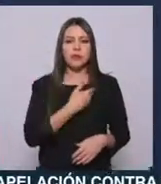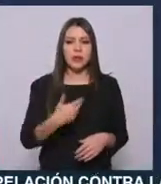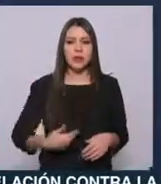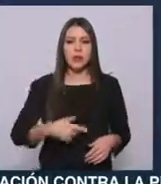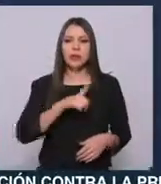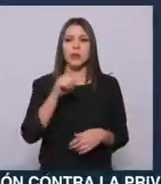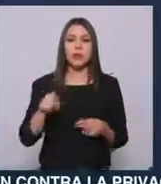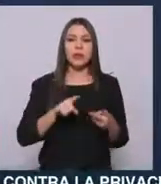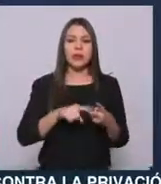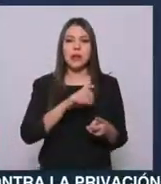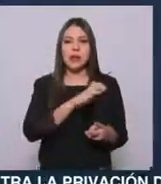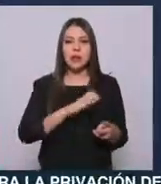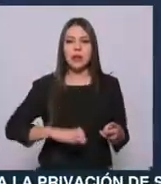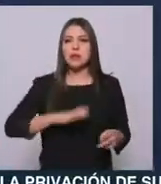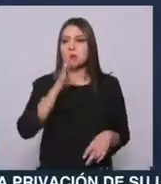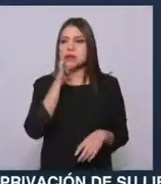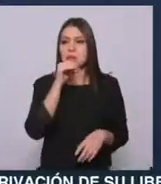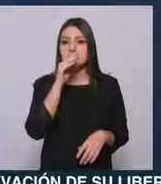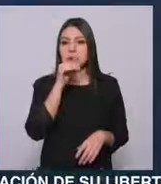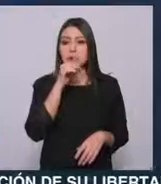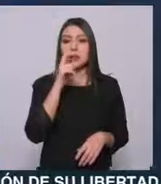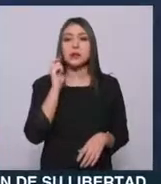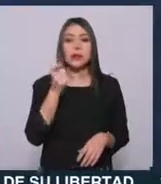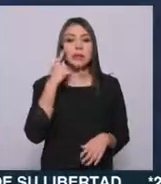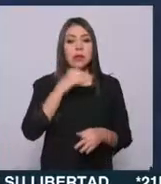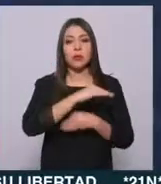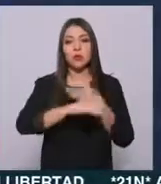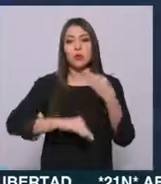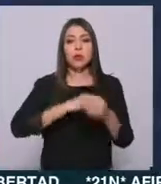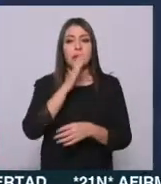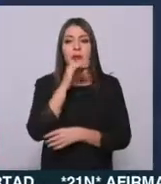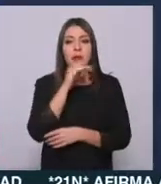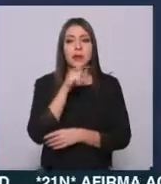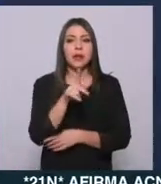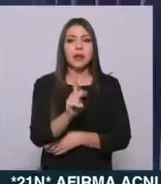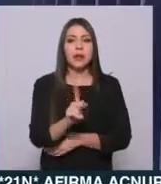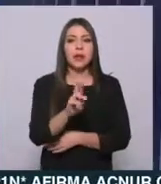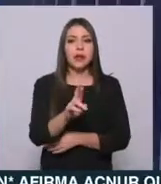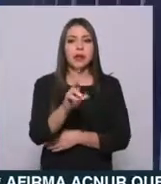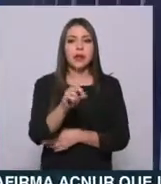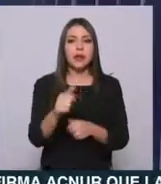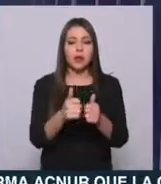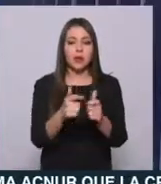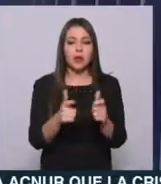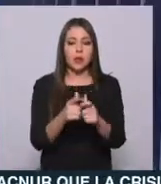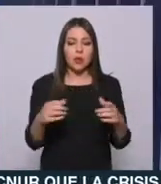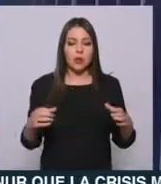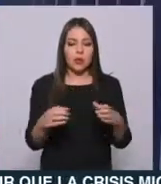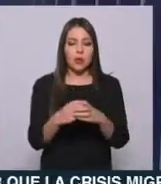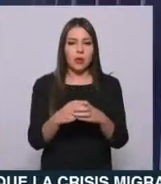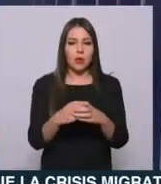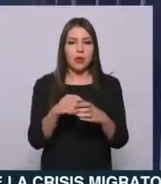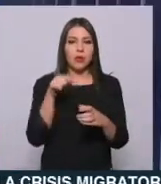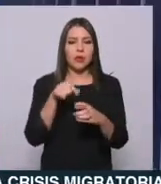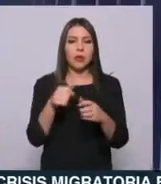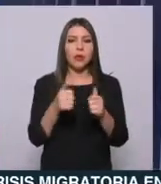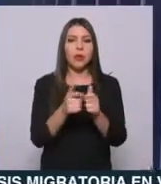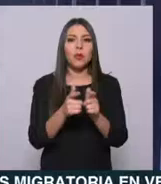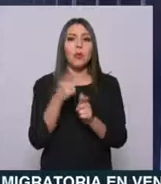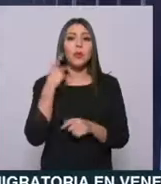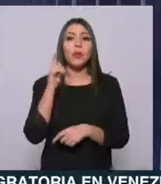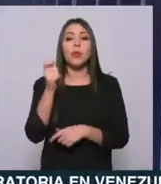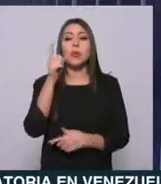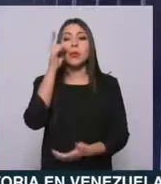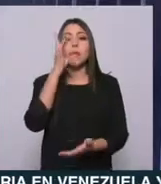se dio, y no se dio para todos, porque en el PRD son proyectos colectivos porque somos un partido político, no son proyectos